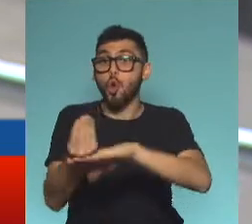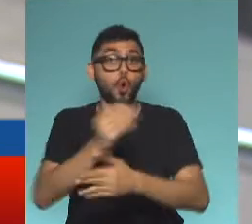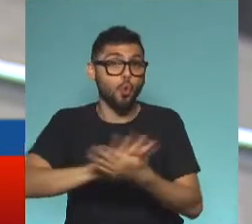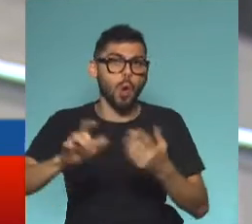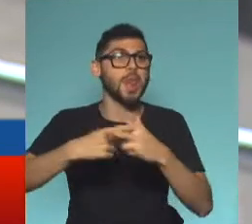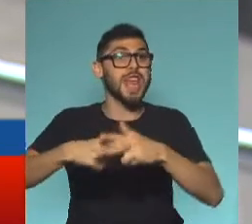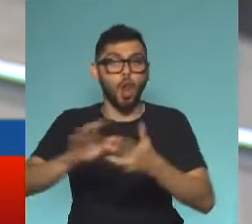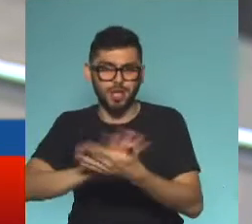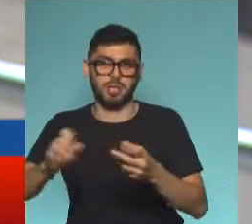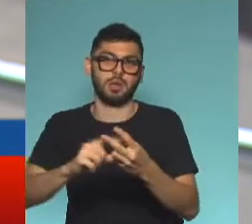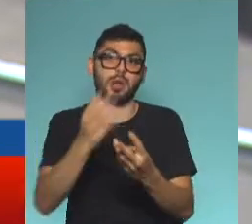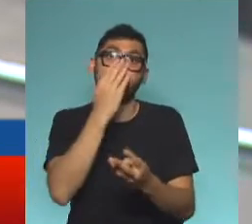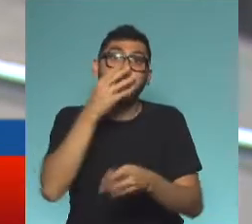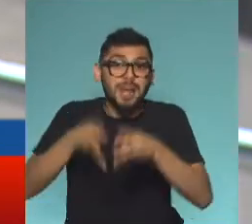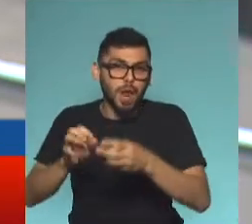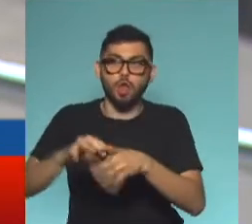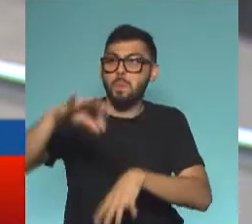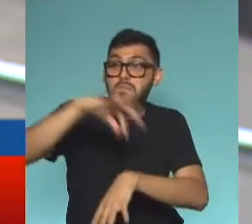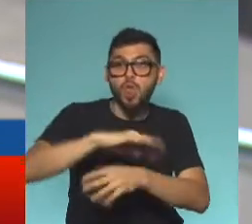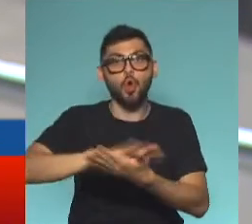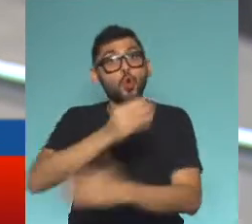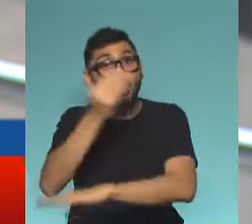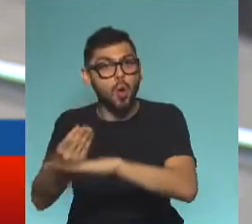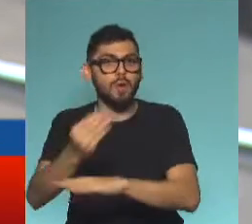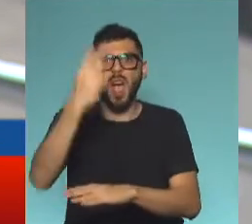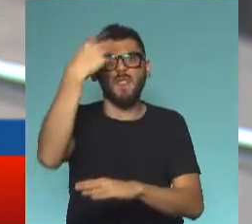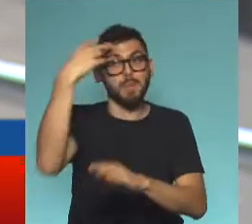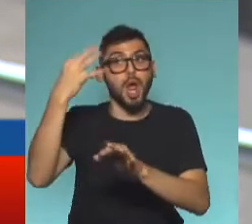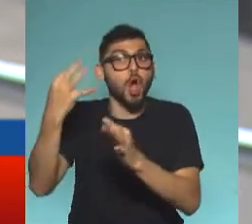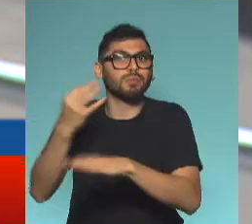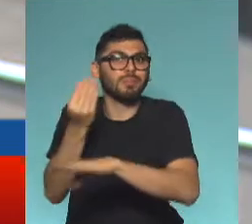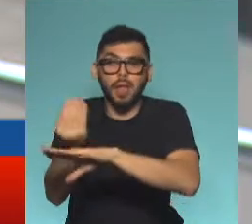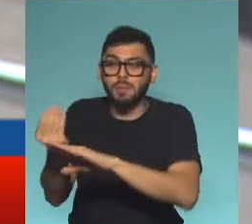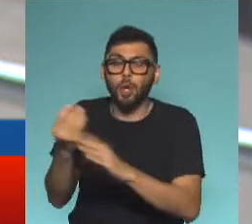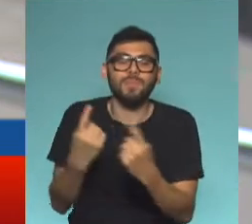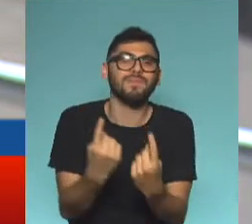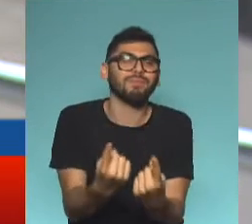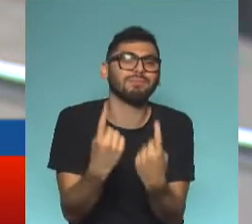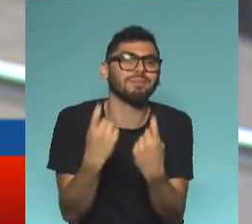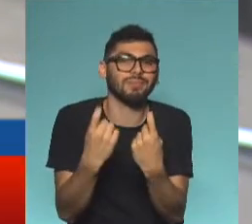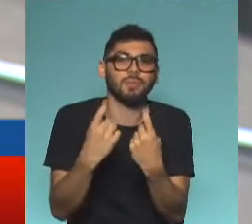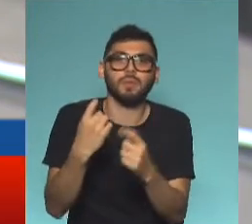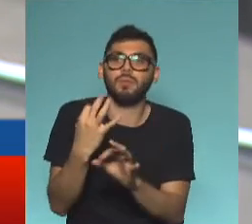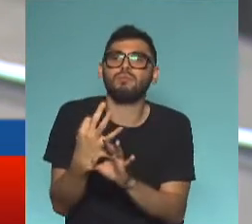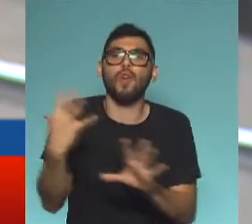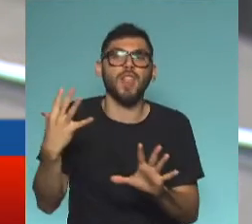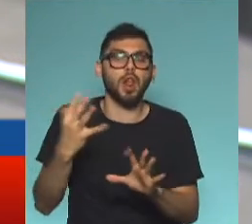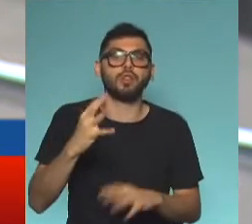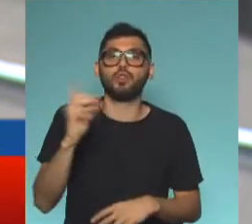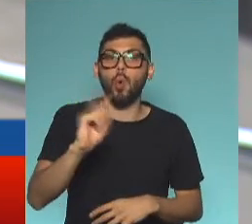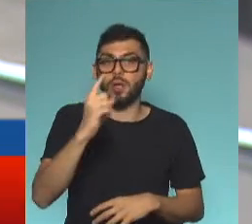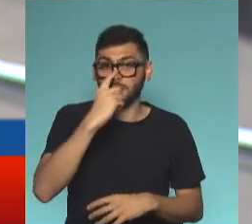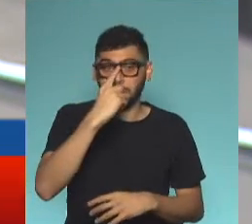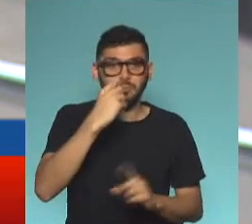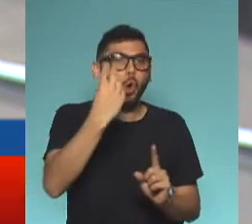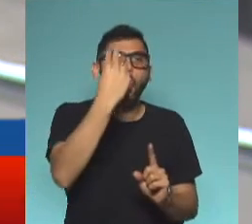tecnología, con respirador, médicos, enfermeras especializados, pero es fundamental esto que te digo, tienen que ser especializados, porque no podemos poner